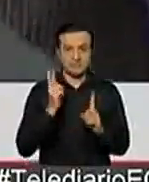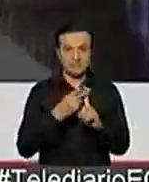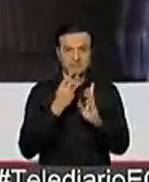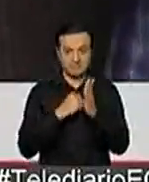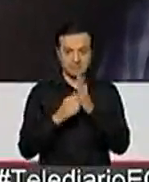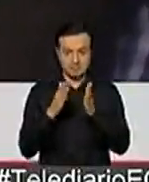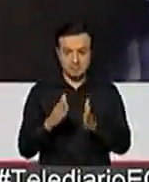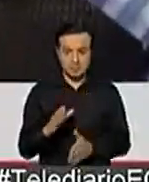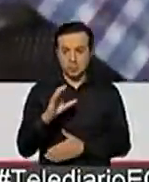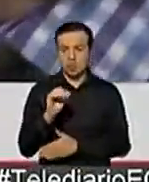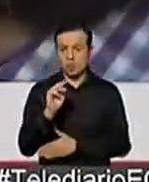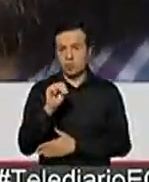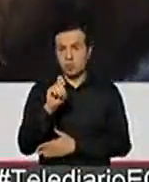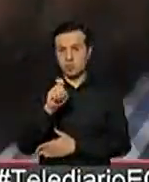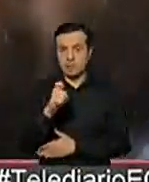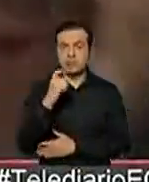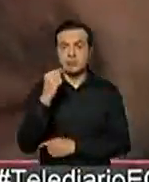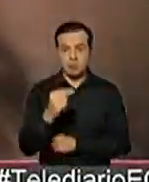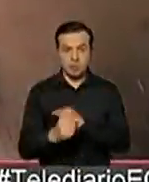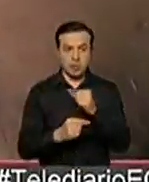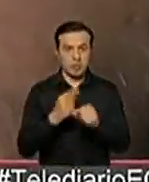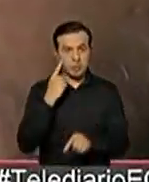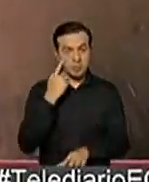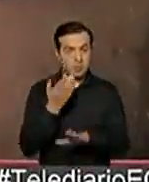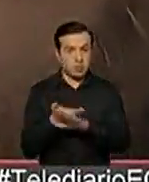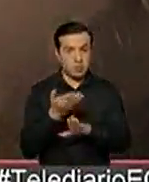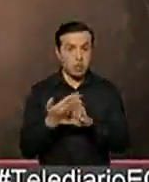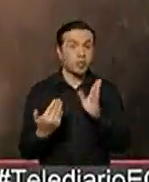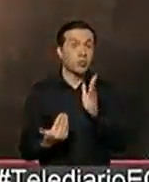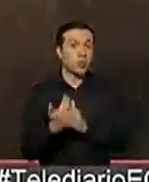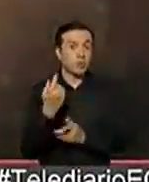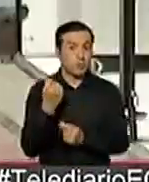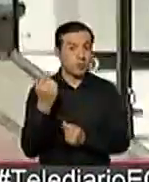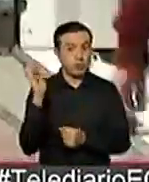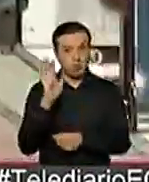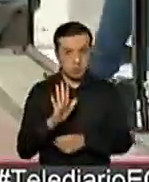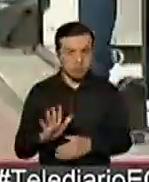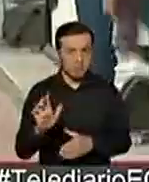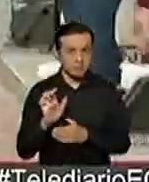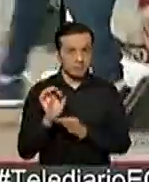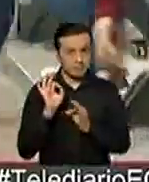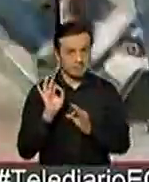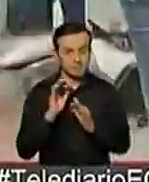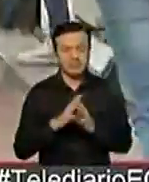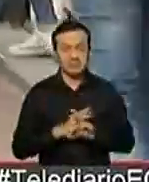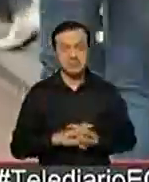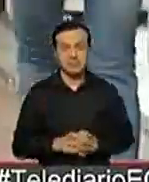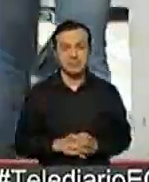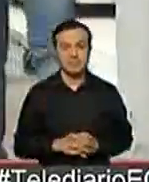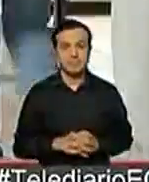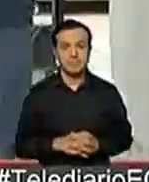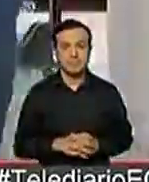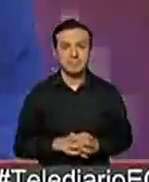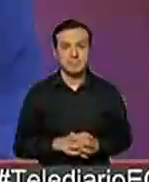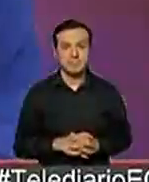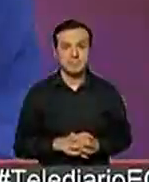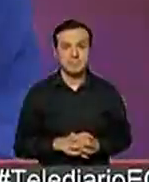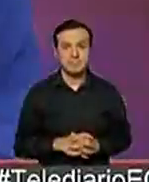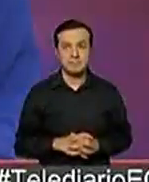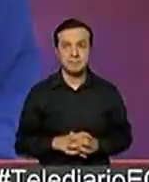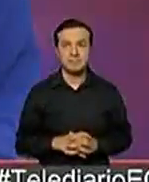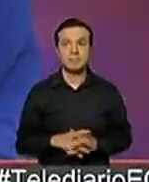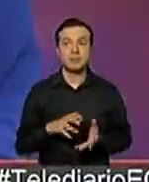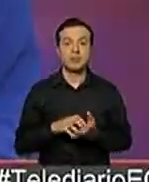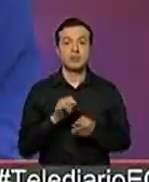COMEX informó que progresivamente se reflejarán los nuevos valores a nivel nacional. Olga Velasco, Medios Públicos. Y